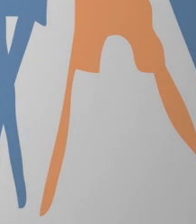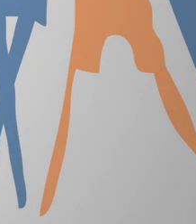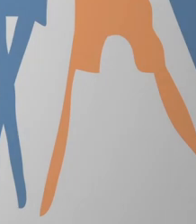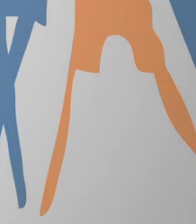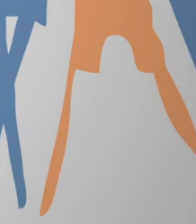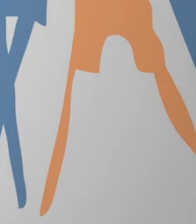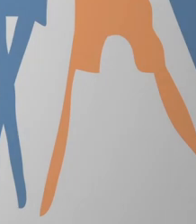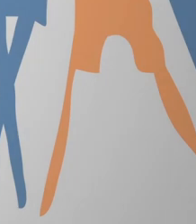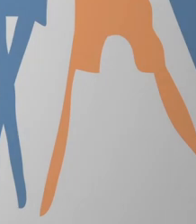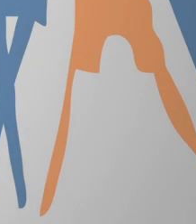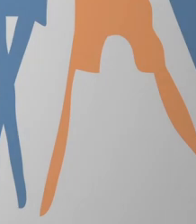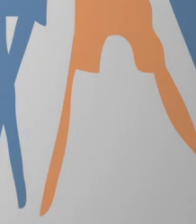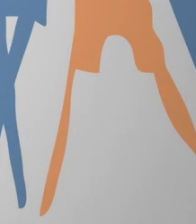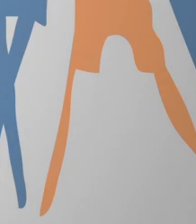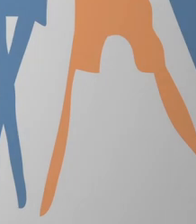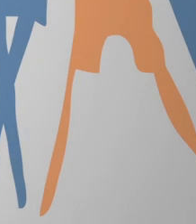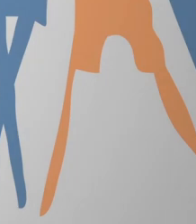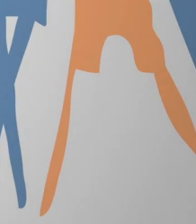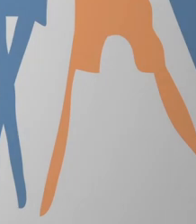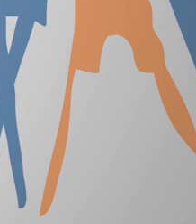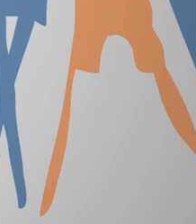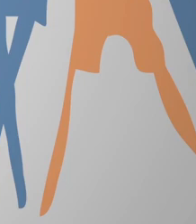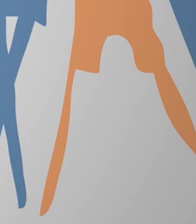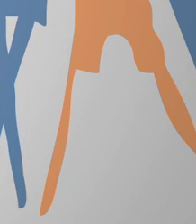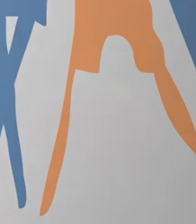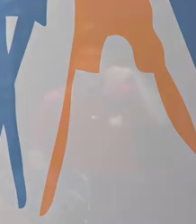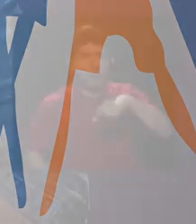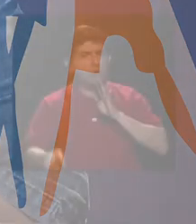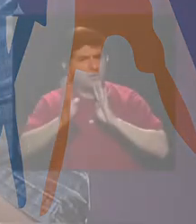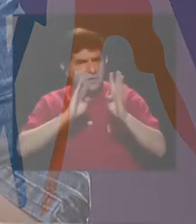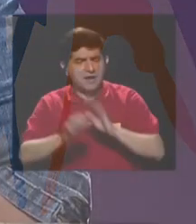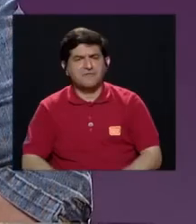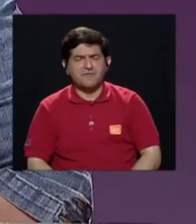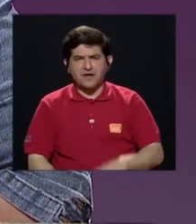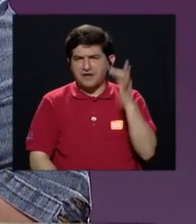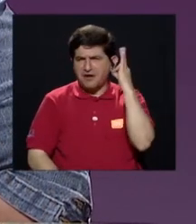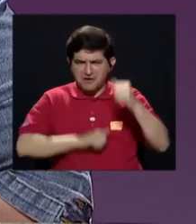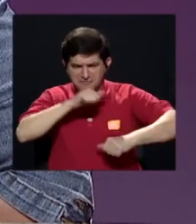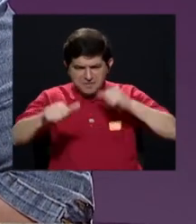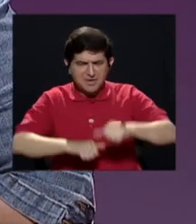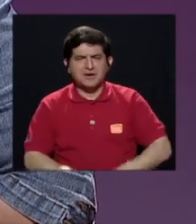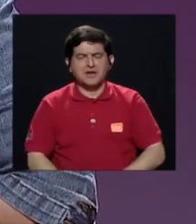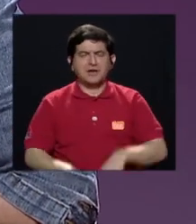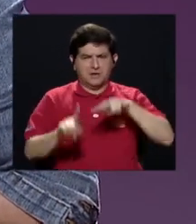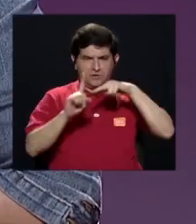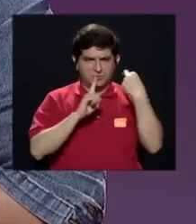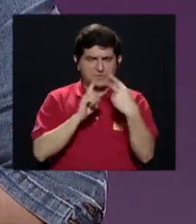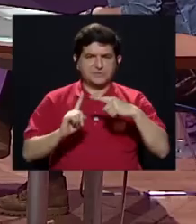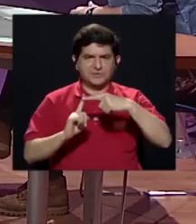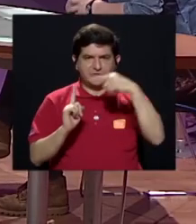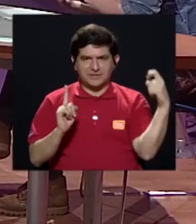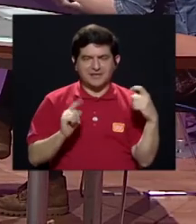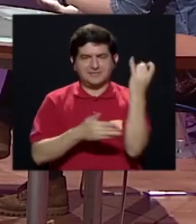Estamos de regreso, esto es un programa de Palabra de Mujer. Hoy estamos hablando de feminismos, una mirada desde el arte.